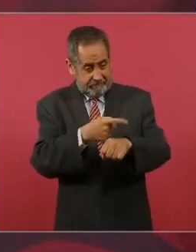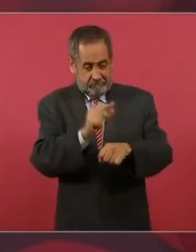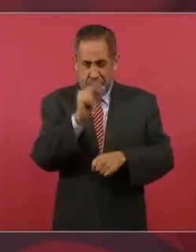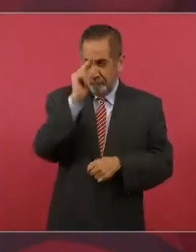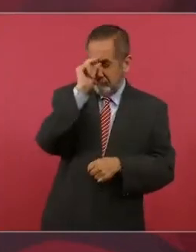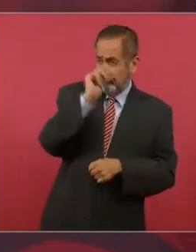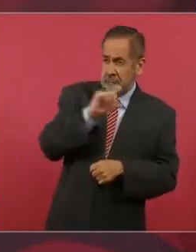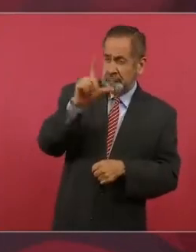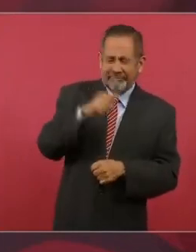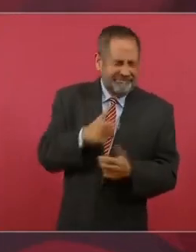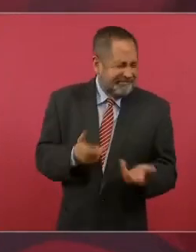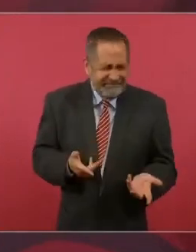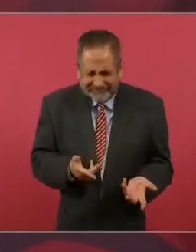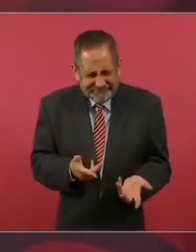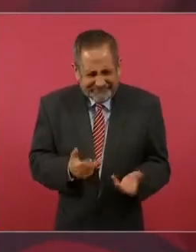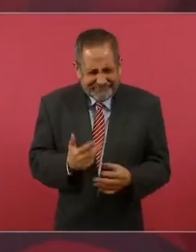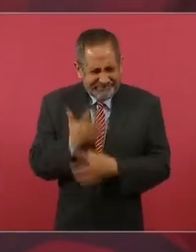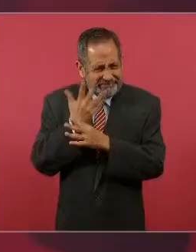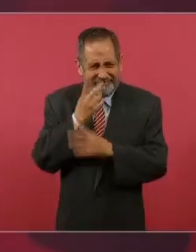eminencia,